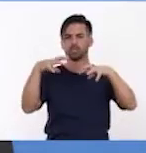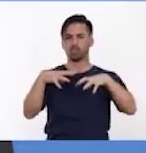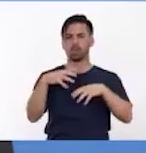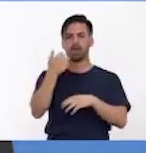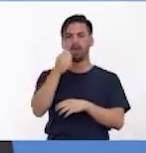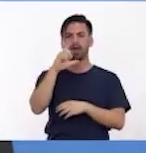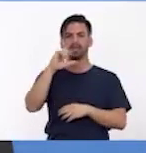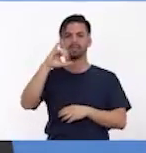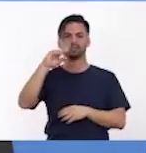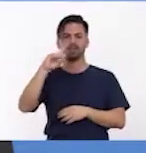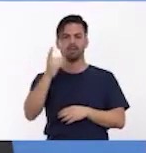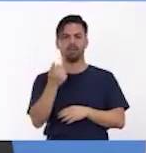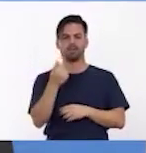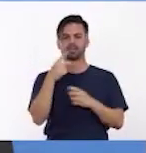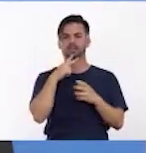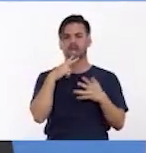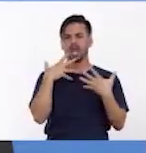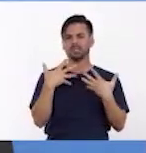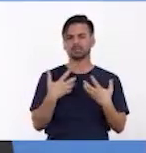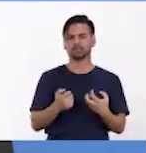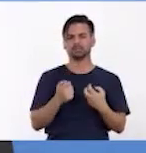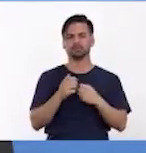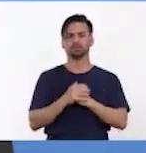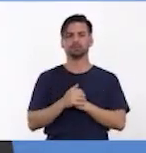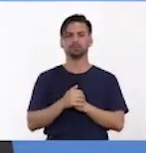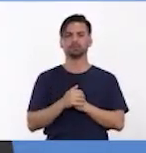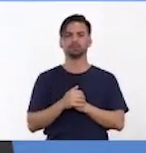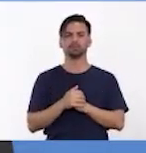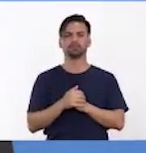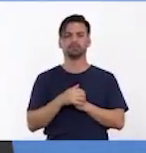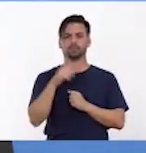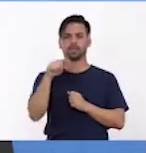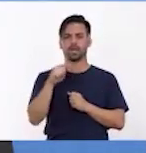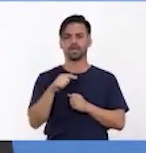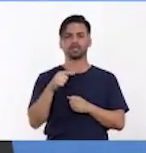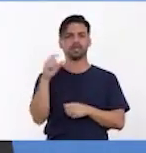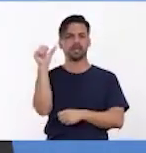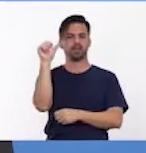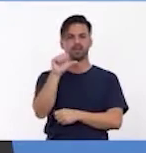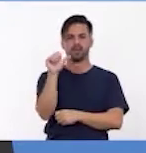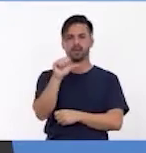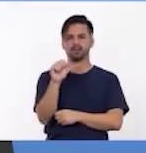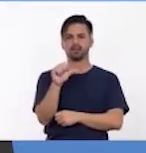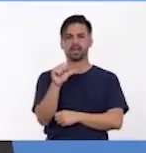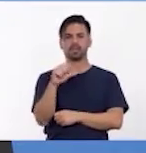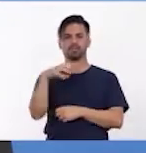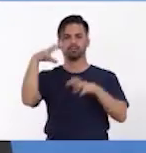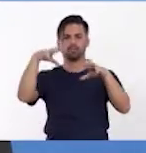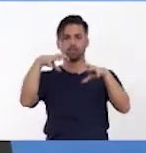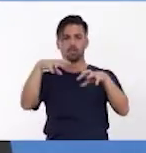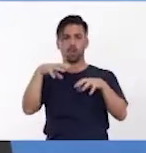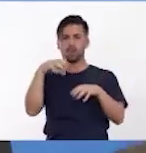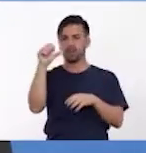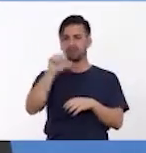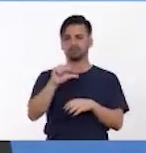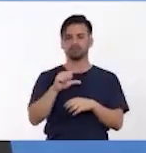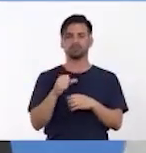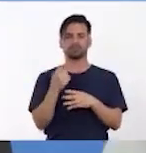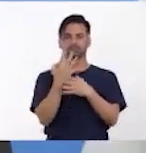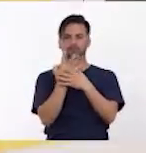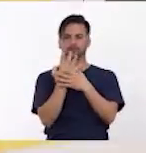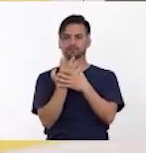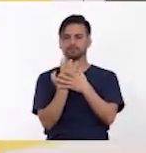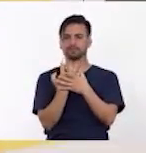hablando, con su daño en la agricultura también, y con su daño a las poblaciones, y con su daño donde llegan. De esos